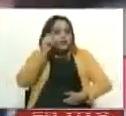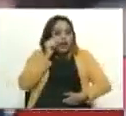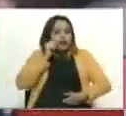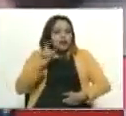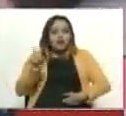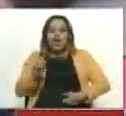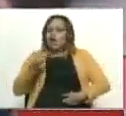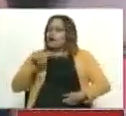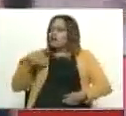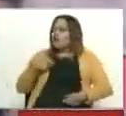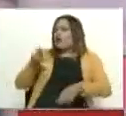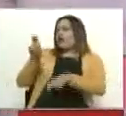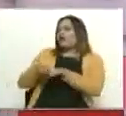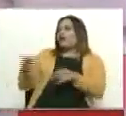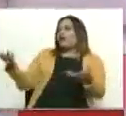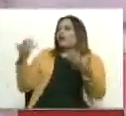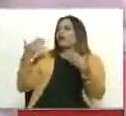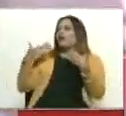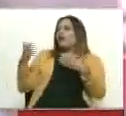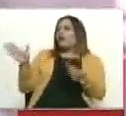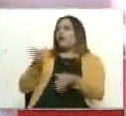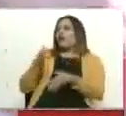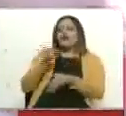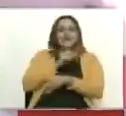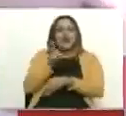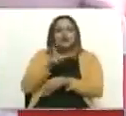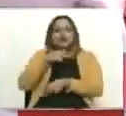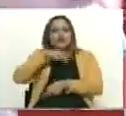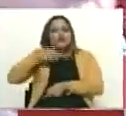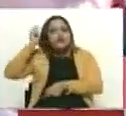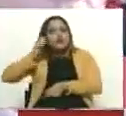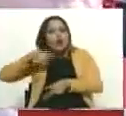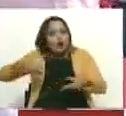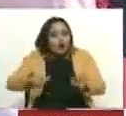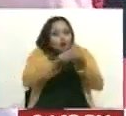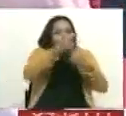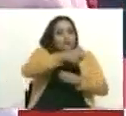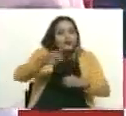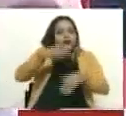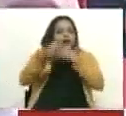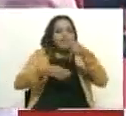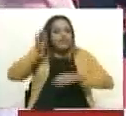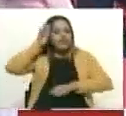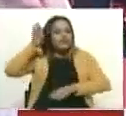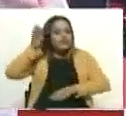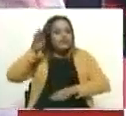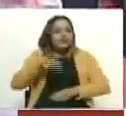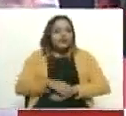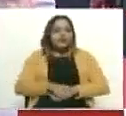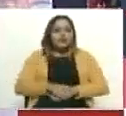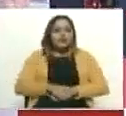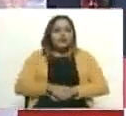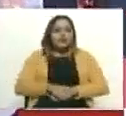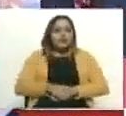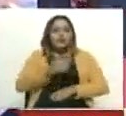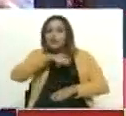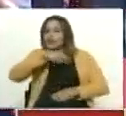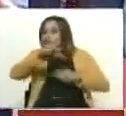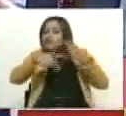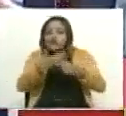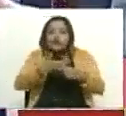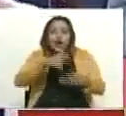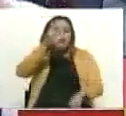aire acondicionado, sino que nos creemos diputados que junto al pueblo construyen el futuro, es que bajo ningún concepto aprobaremos leyes